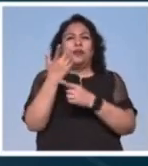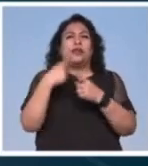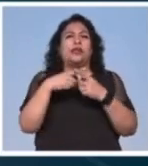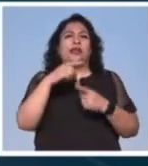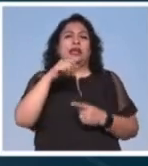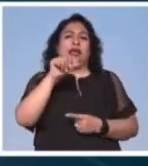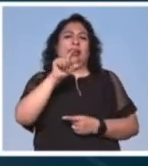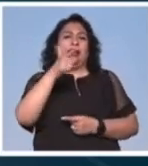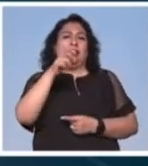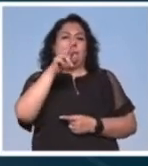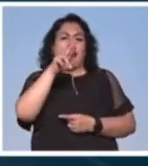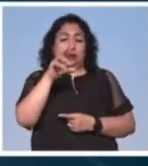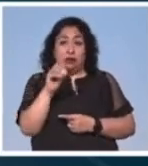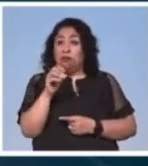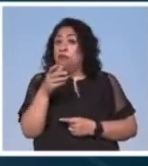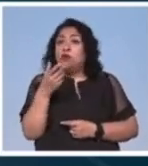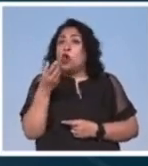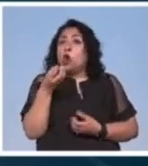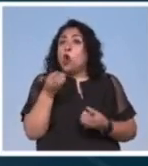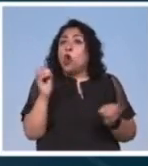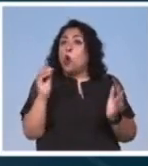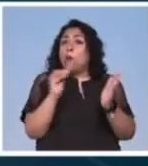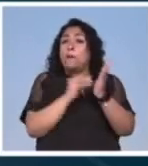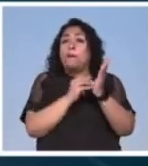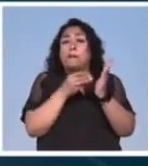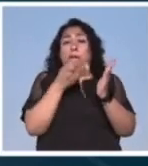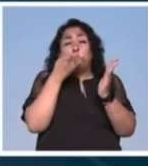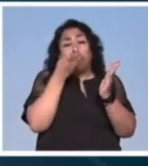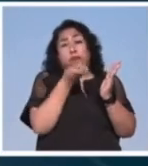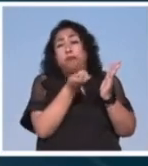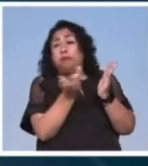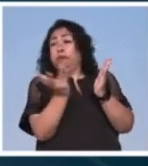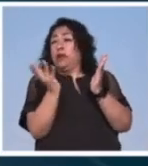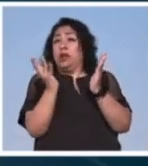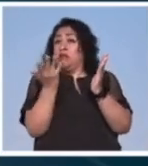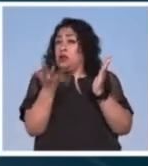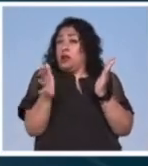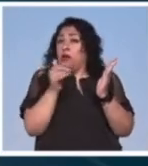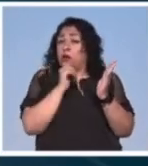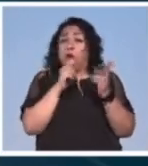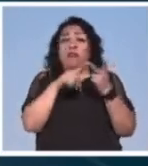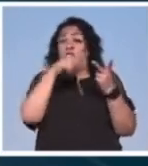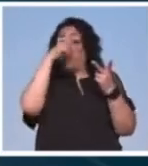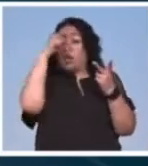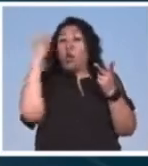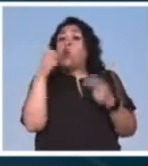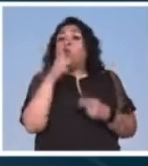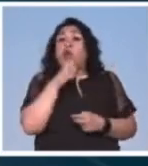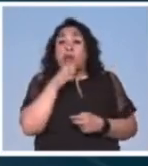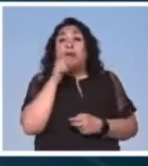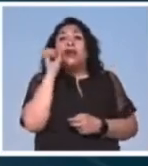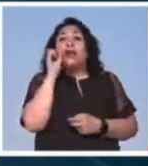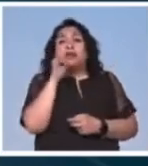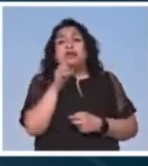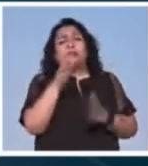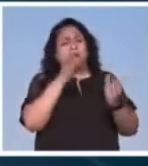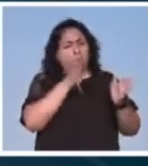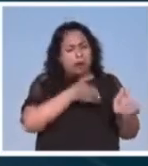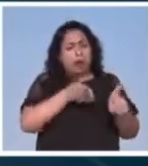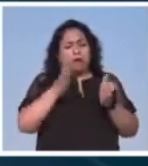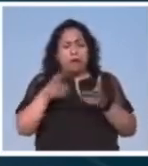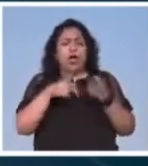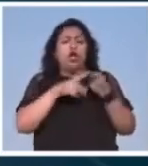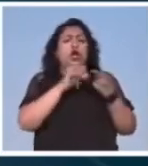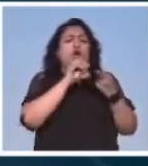Aguirre, donde no aparece ni la primavera plena ni el verano. Aparecen todas las estaciones, o sea, el